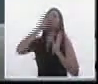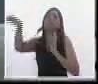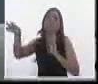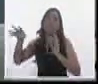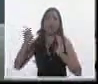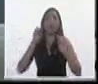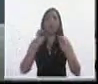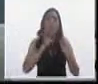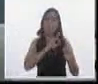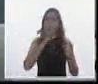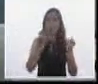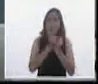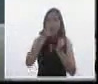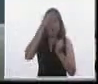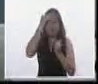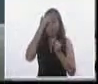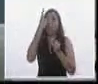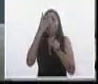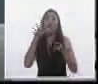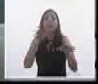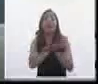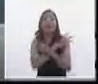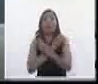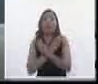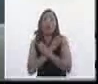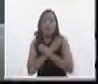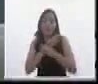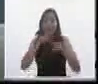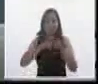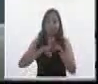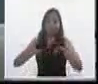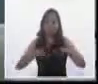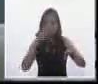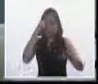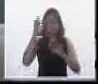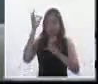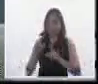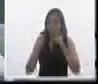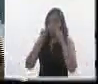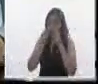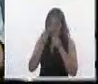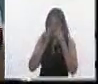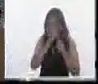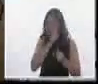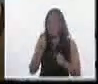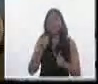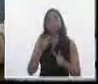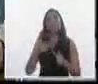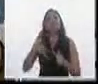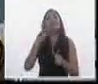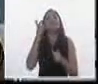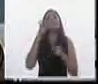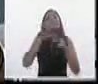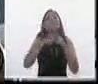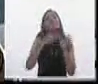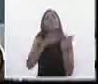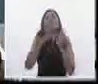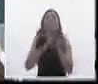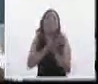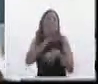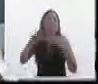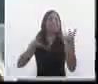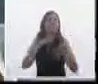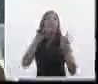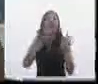igual sabría que hacer modificaciones en la currícula educativa pero desde ahí es de ahí se generan todos estos cambios este